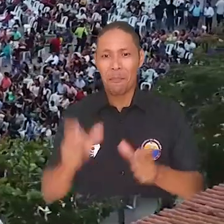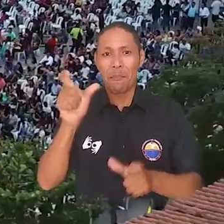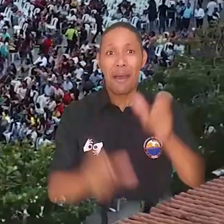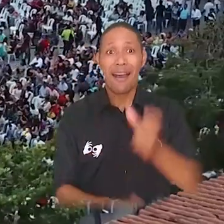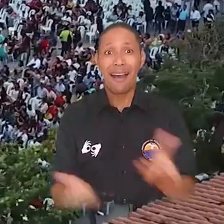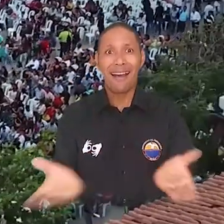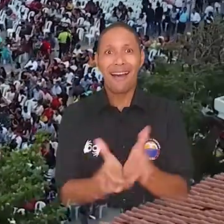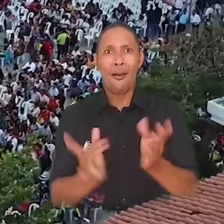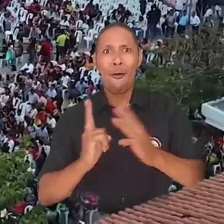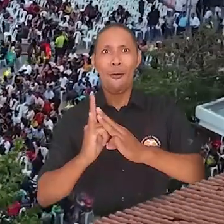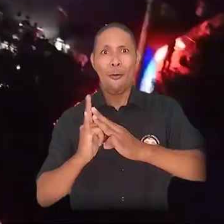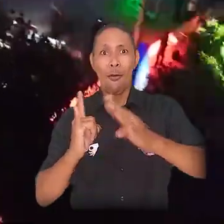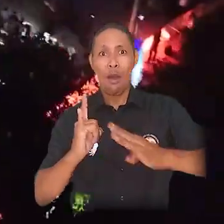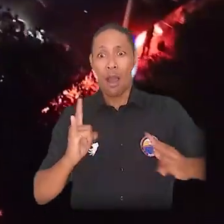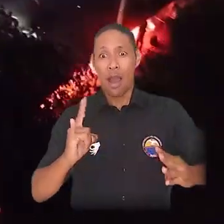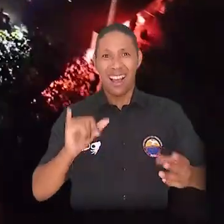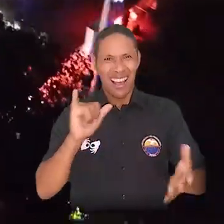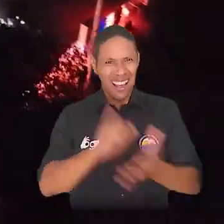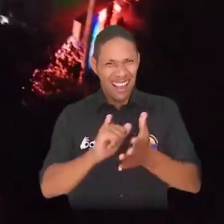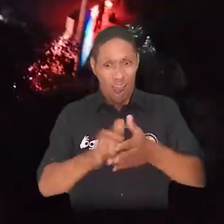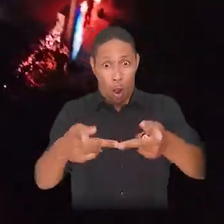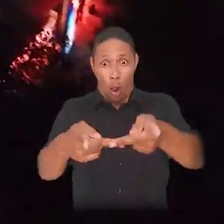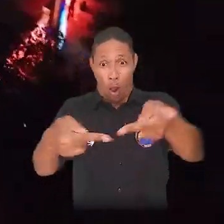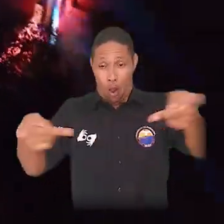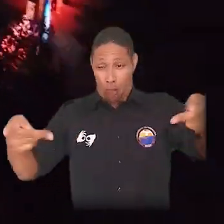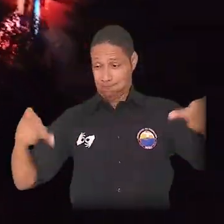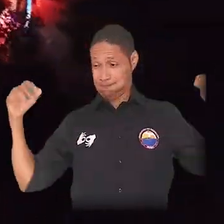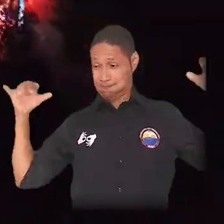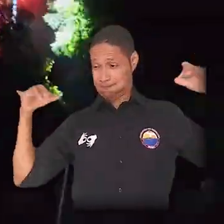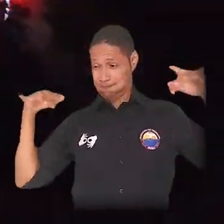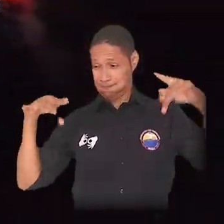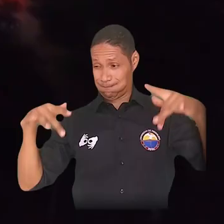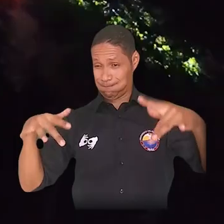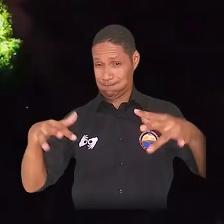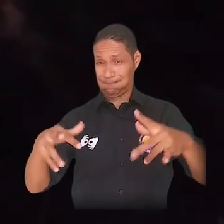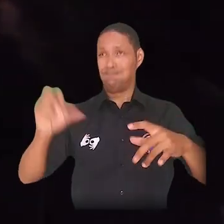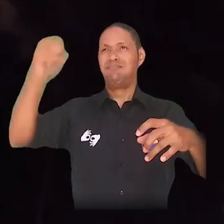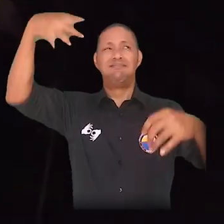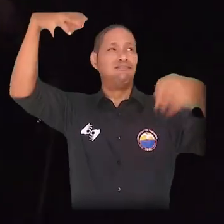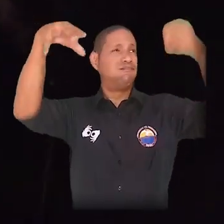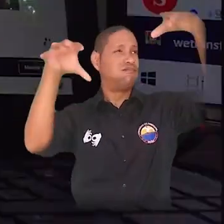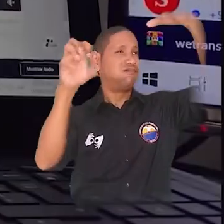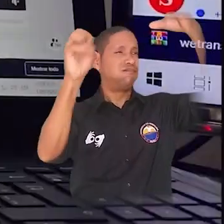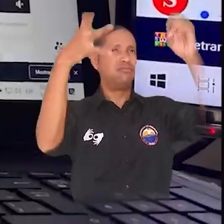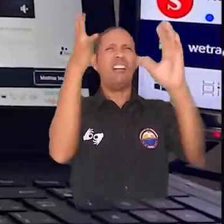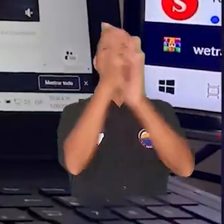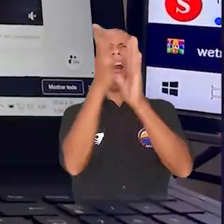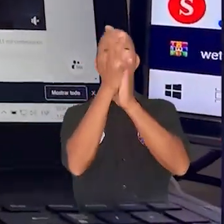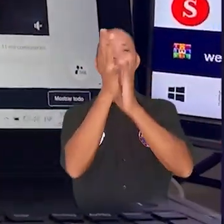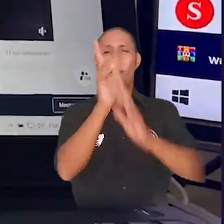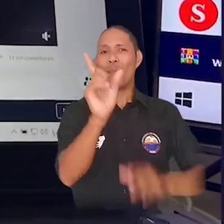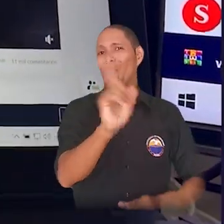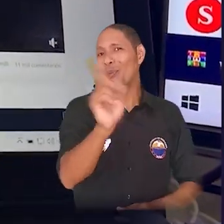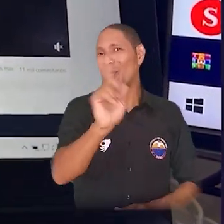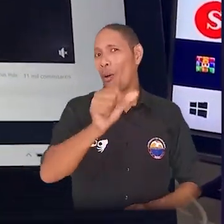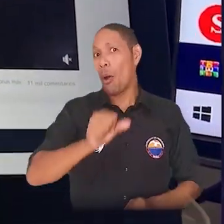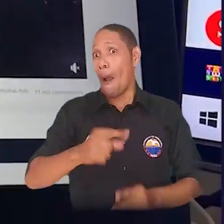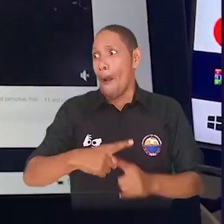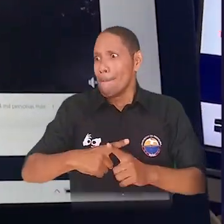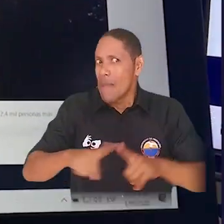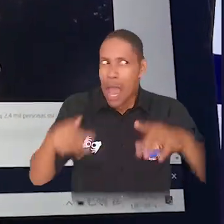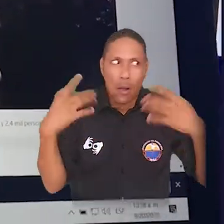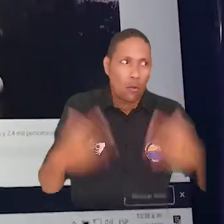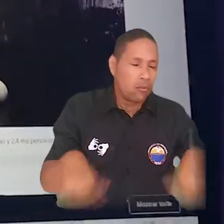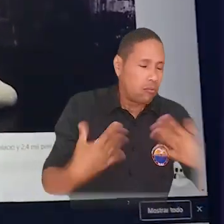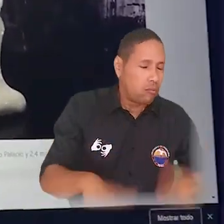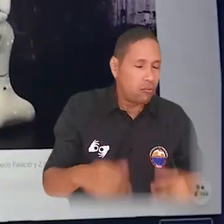UniMagdalena no pudo colmar la plazoleta Los Almendros con globos, luces y aplausos, como ha sido costumbre, pero sí se tomó